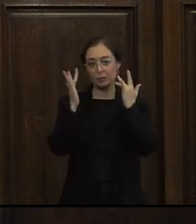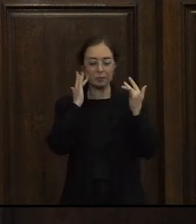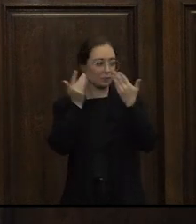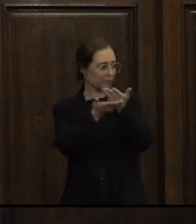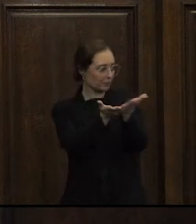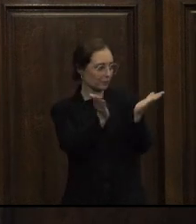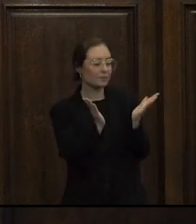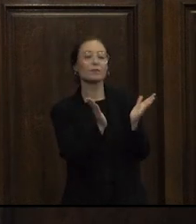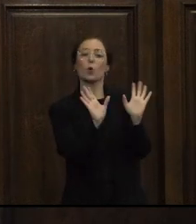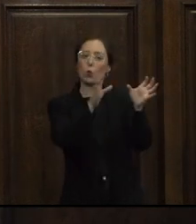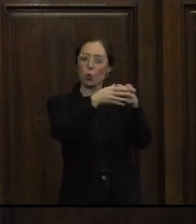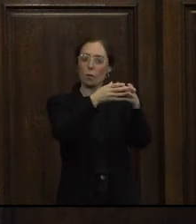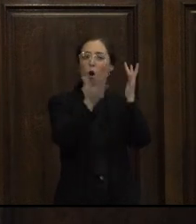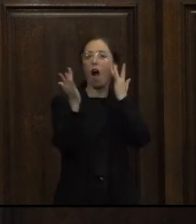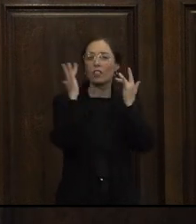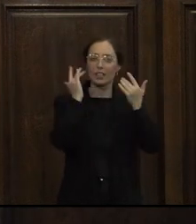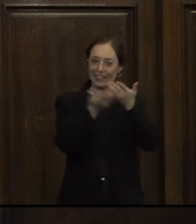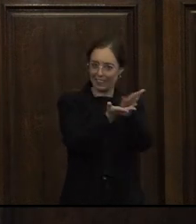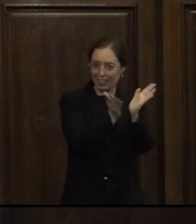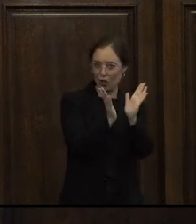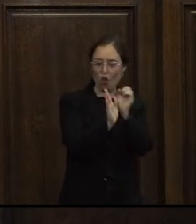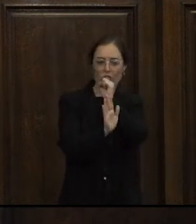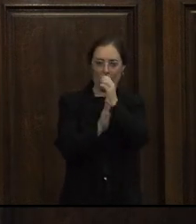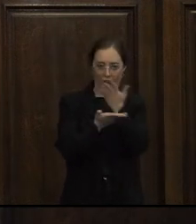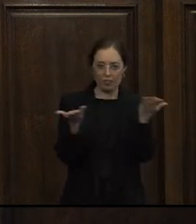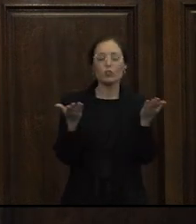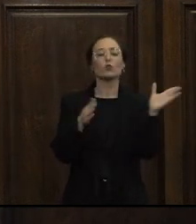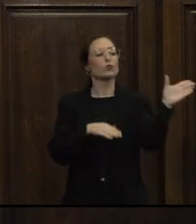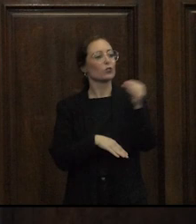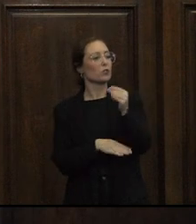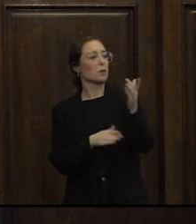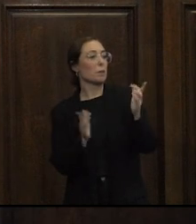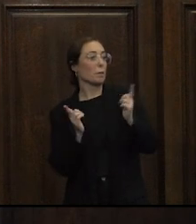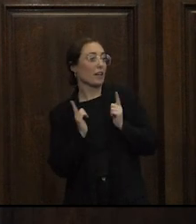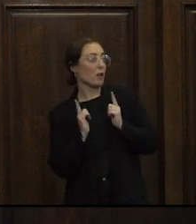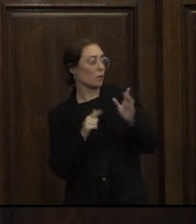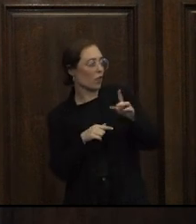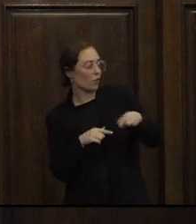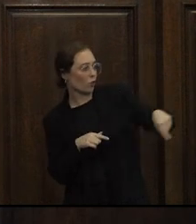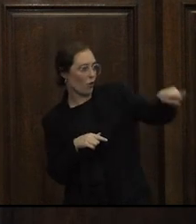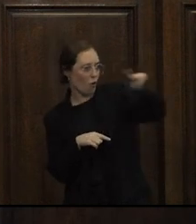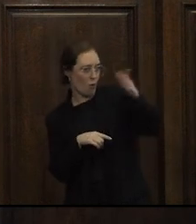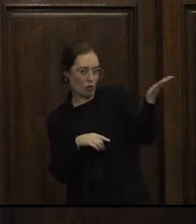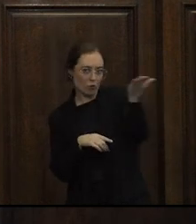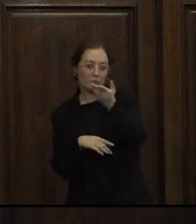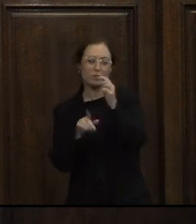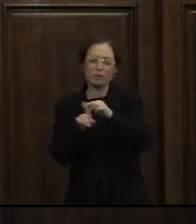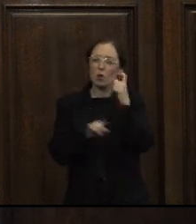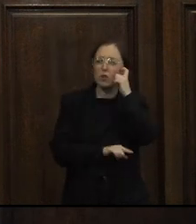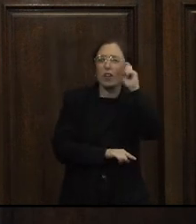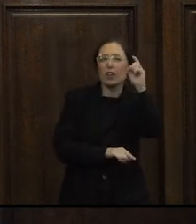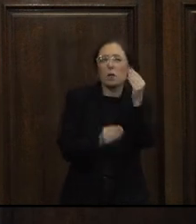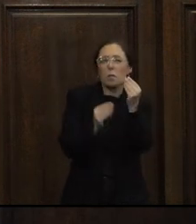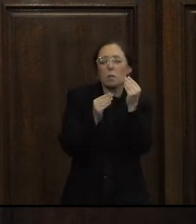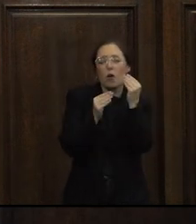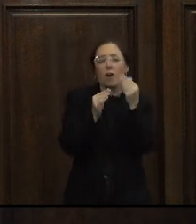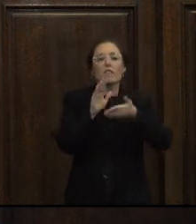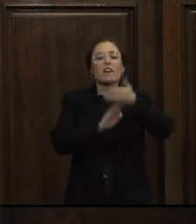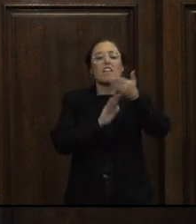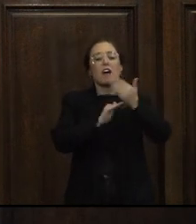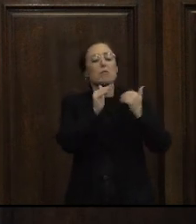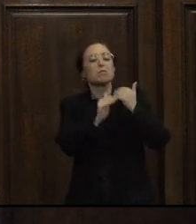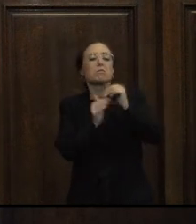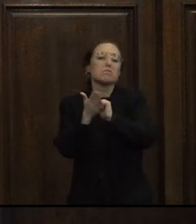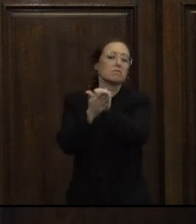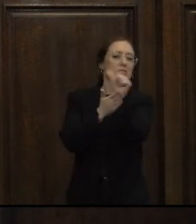los Heladeros del Tango. Así que los esperamos a todos para que vayan teniendo una idea de cómo se compone este